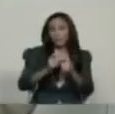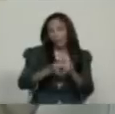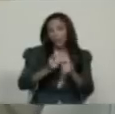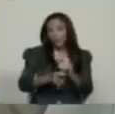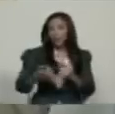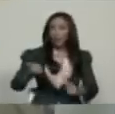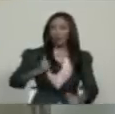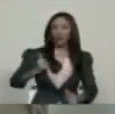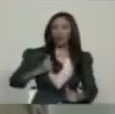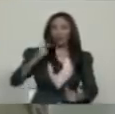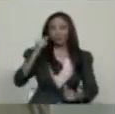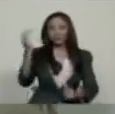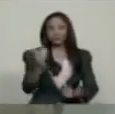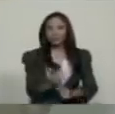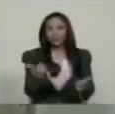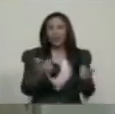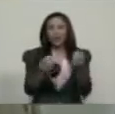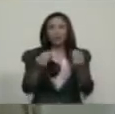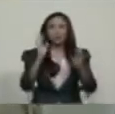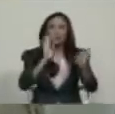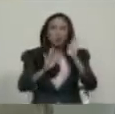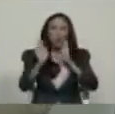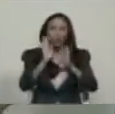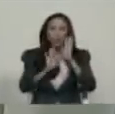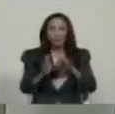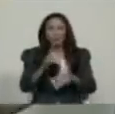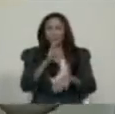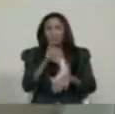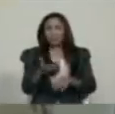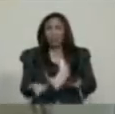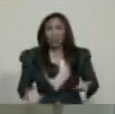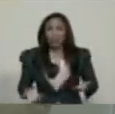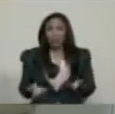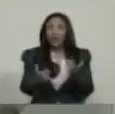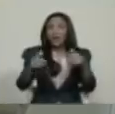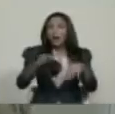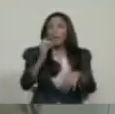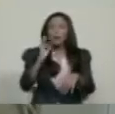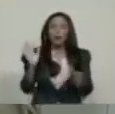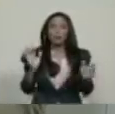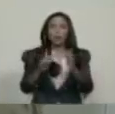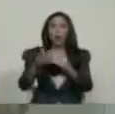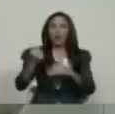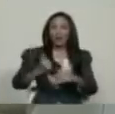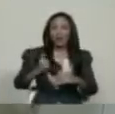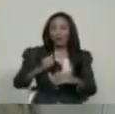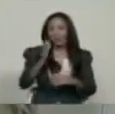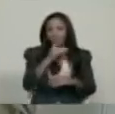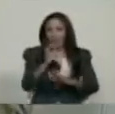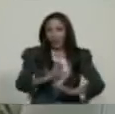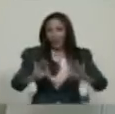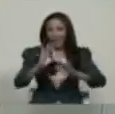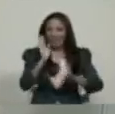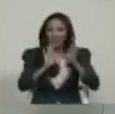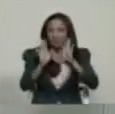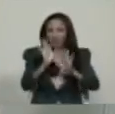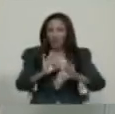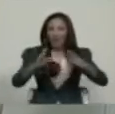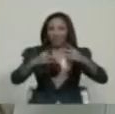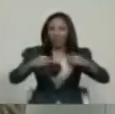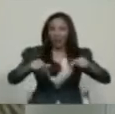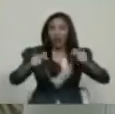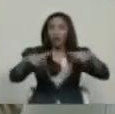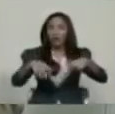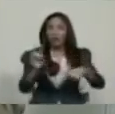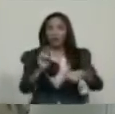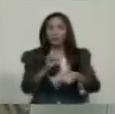donde prácticamente los niveles de contaminación eran cero. Cuando llegaban al trópico, pues subían, sufrían algunas perturbaciones,